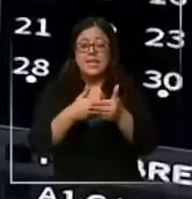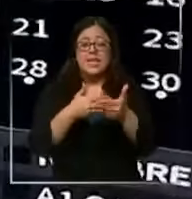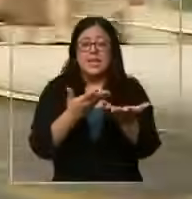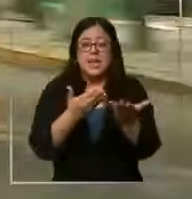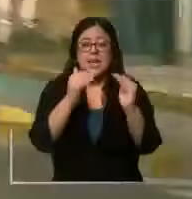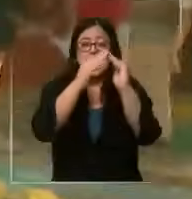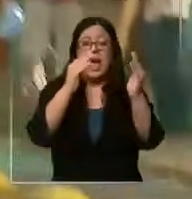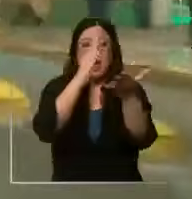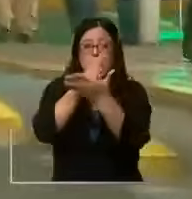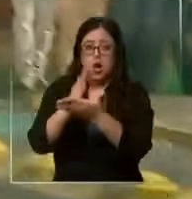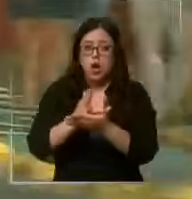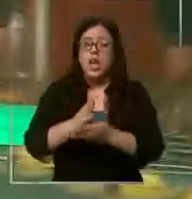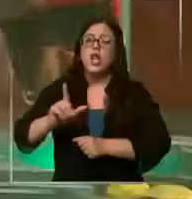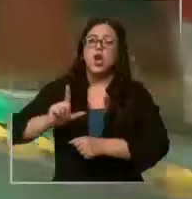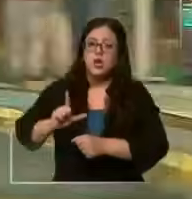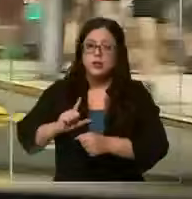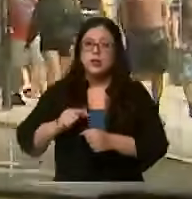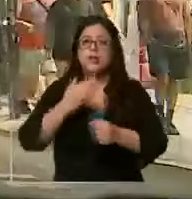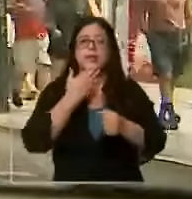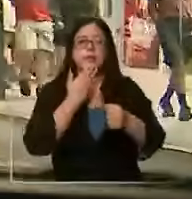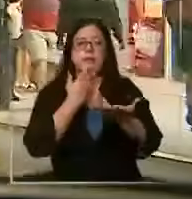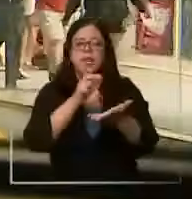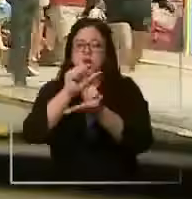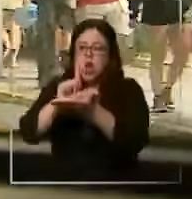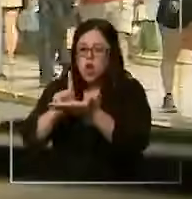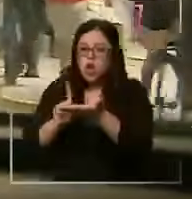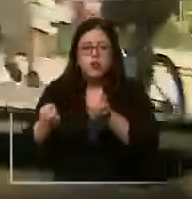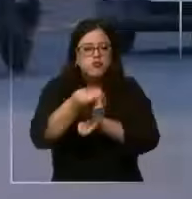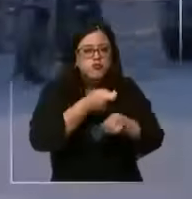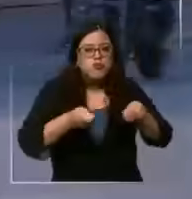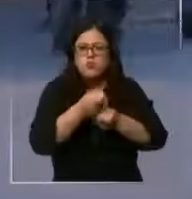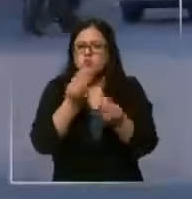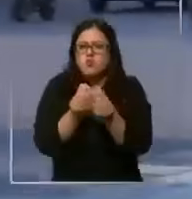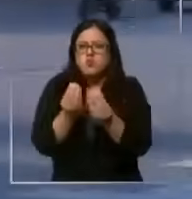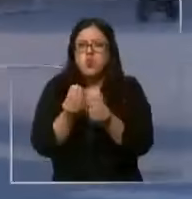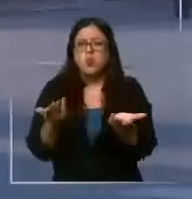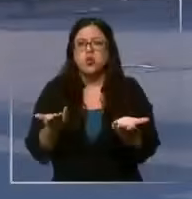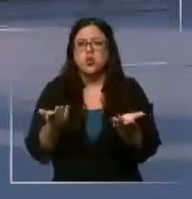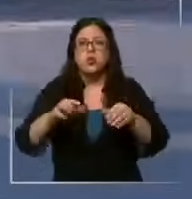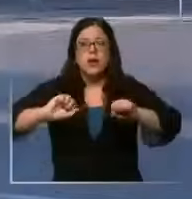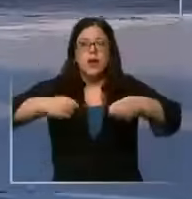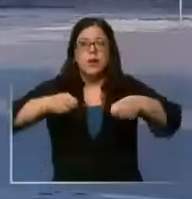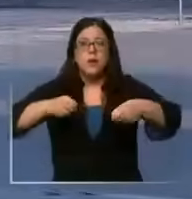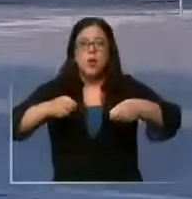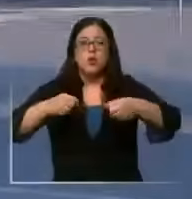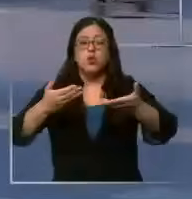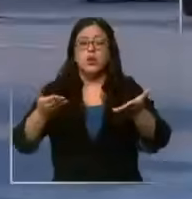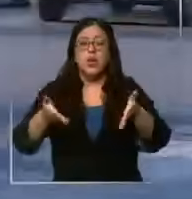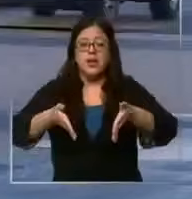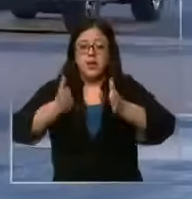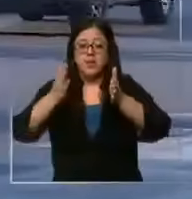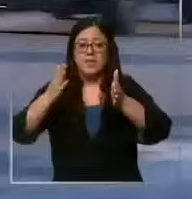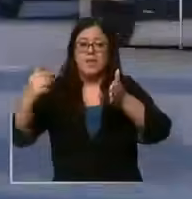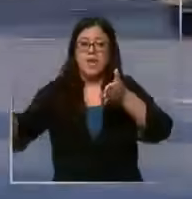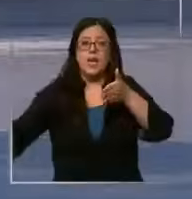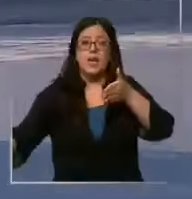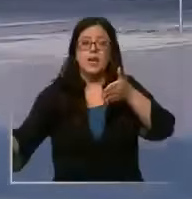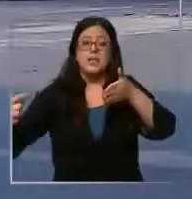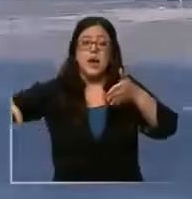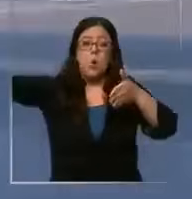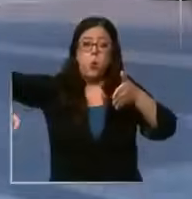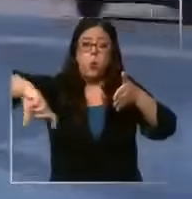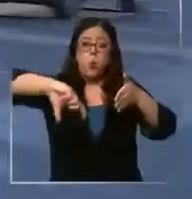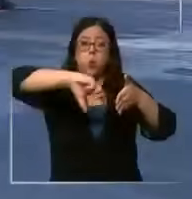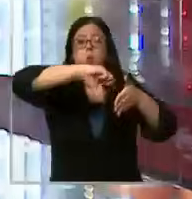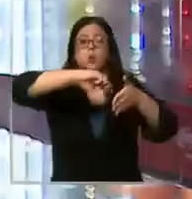establecimientos educacionales y sus múltiples locales comerciales. Las motos que pasan en sentido contrario, he visto que están parados por la